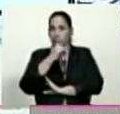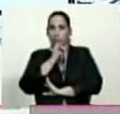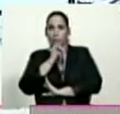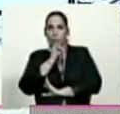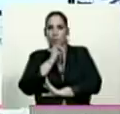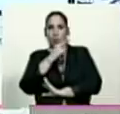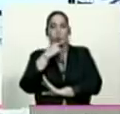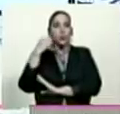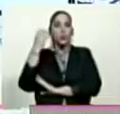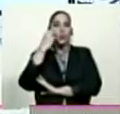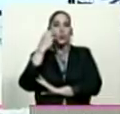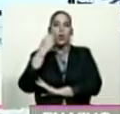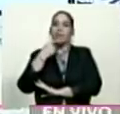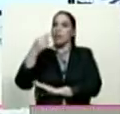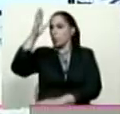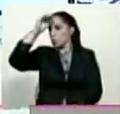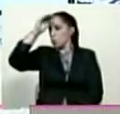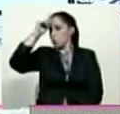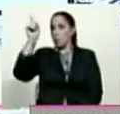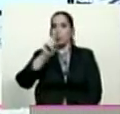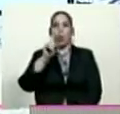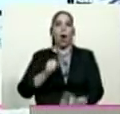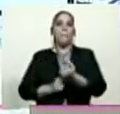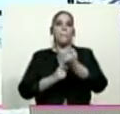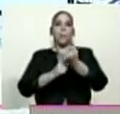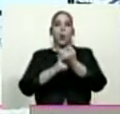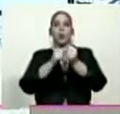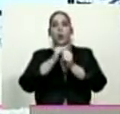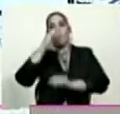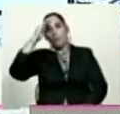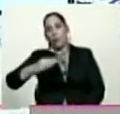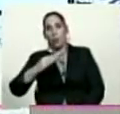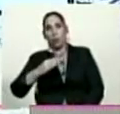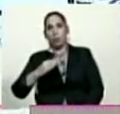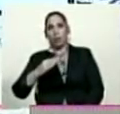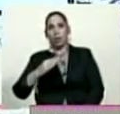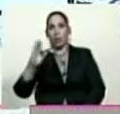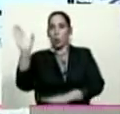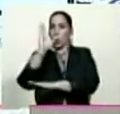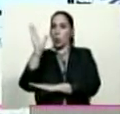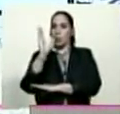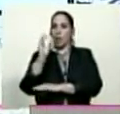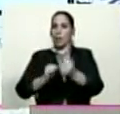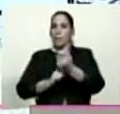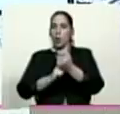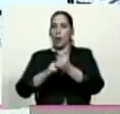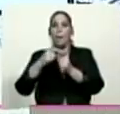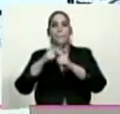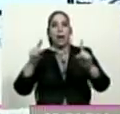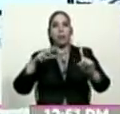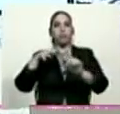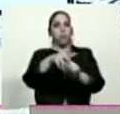Iván Duque le dijo a Donald Trump que no contaba con el apoyo de las fuerzas militares colombianas para la agresión a Venezuela.